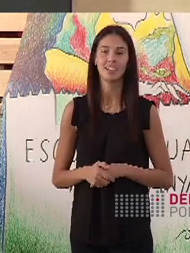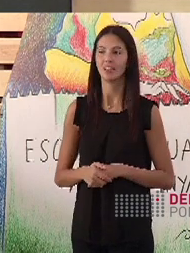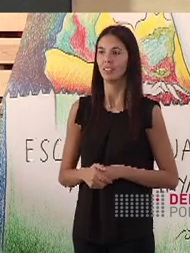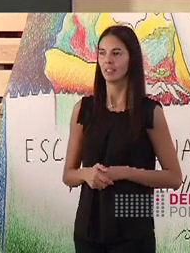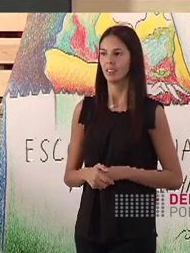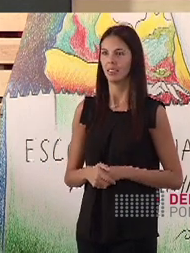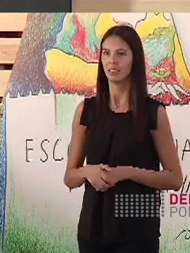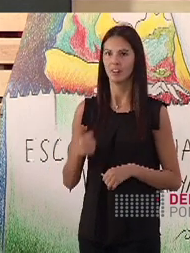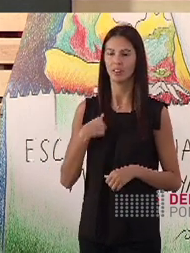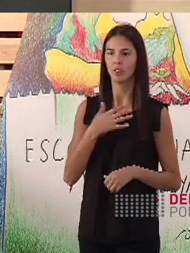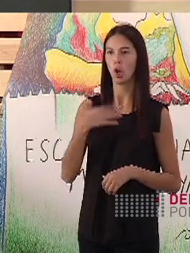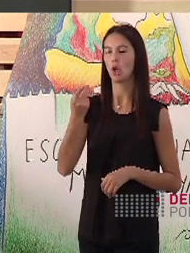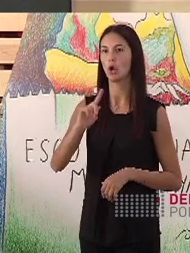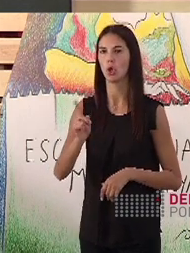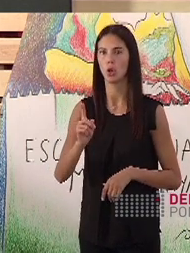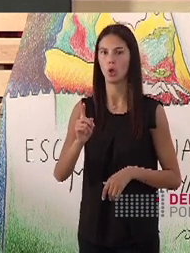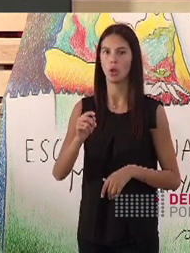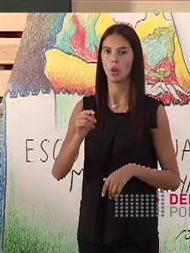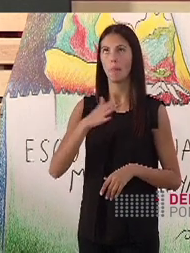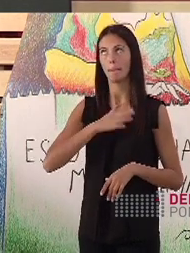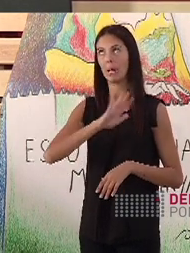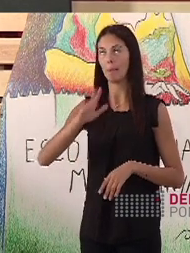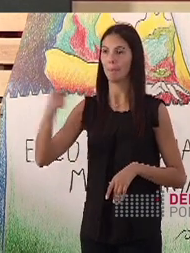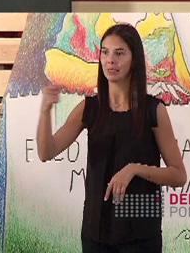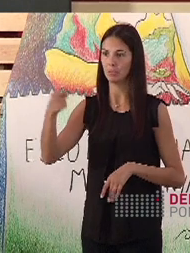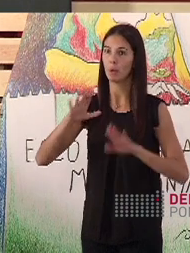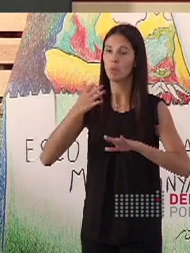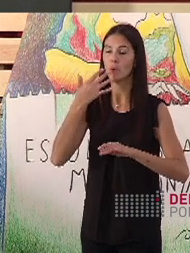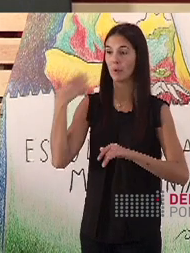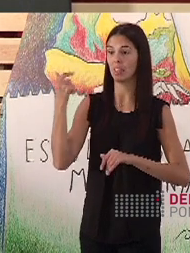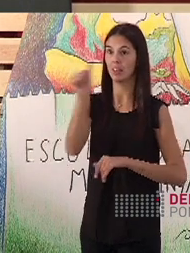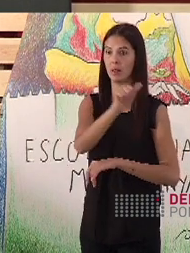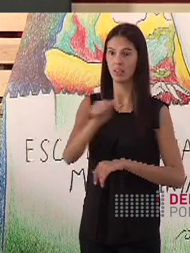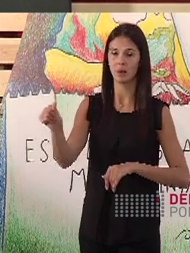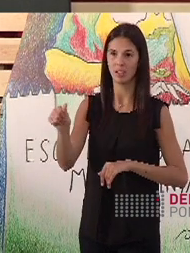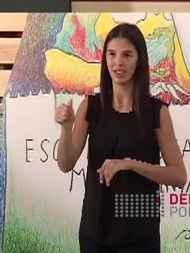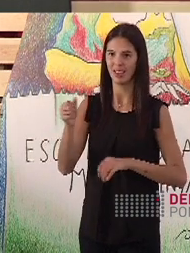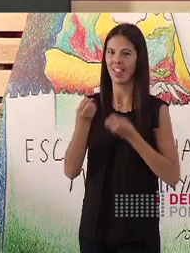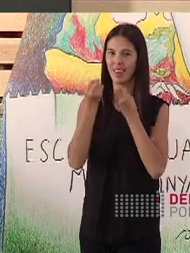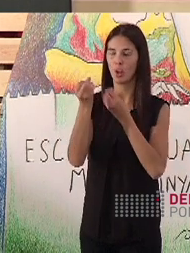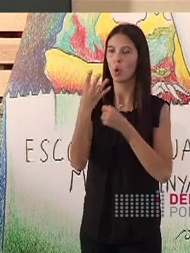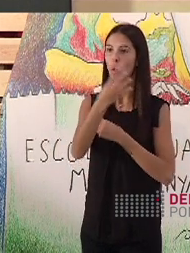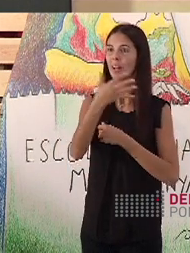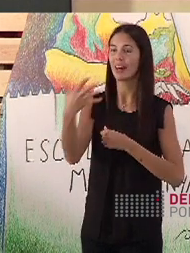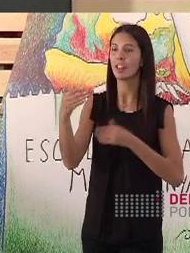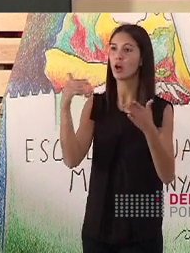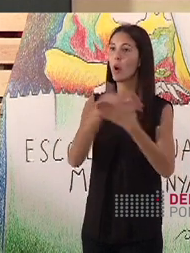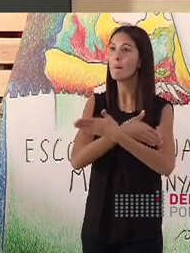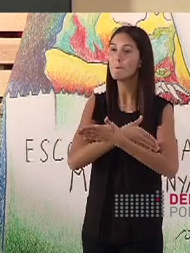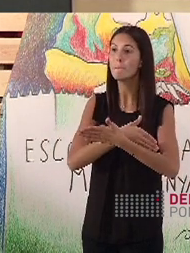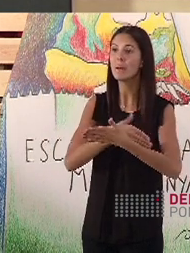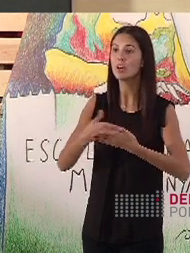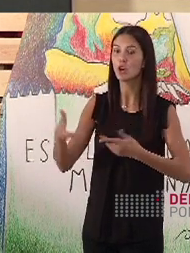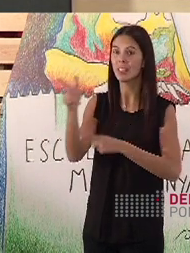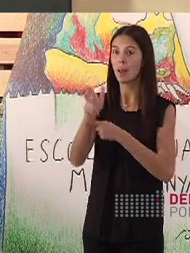quiero sonar pesimista, pero la semana pasada salía el dato, 45 millones de vídeos pornográficos de